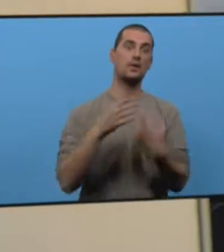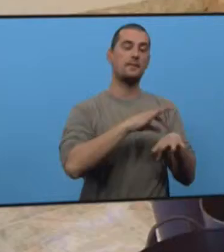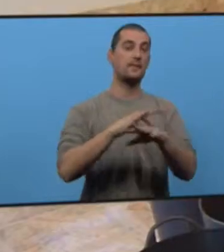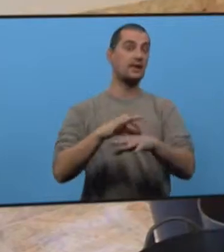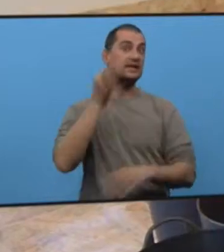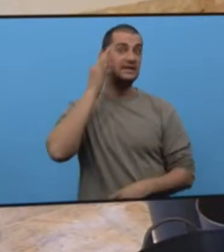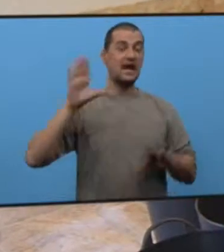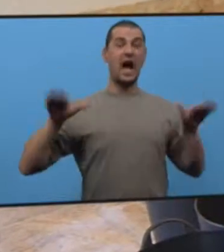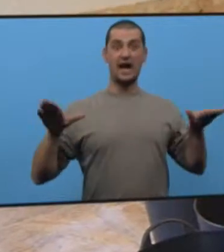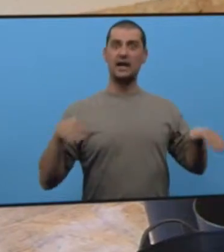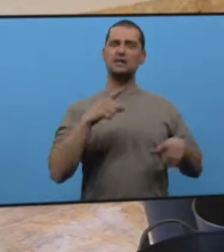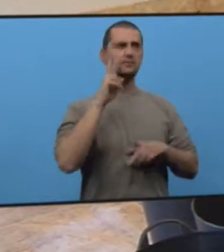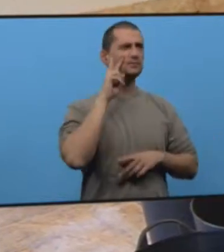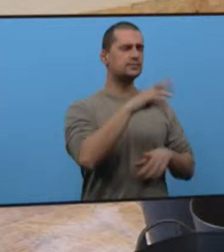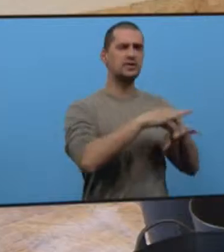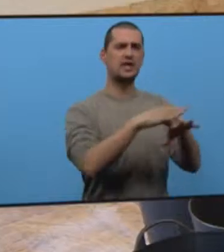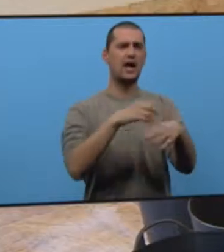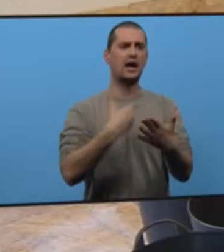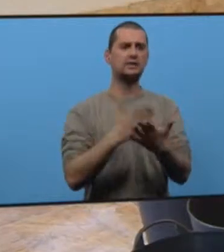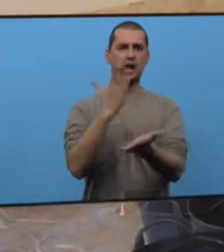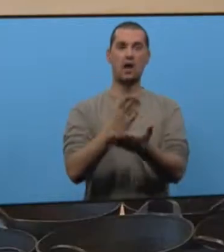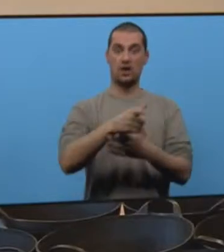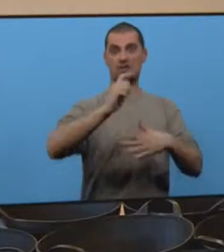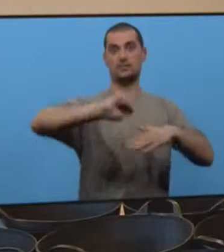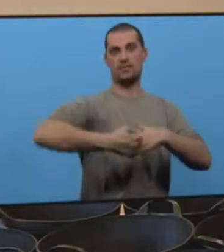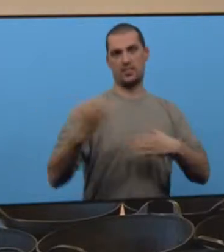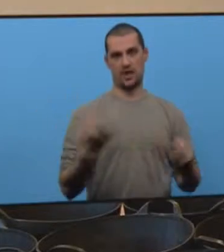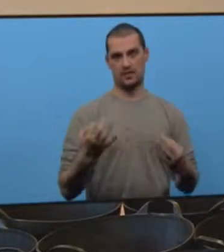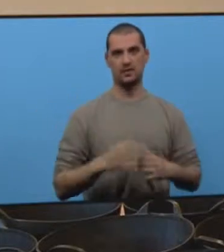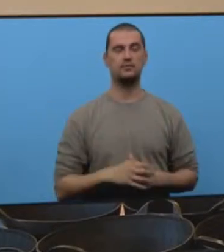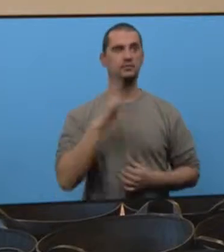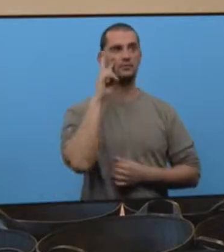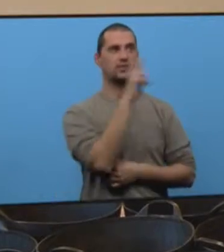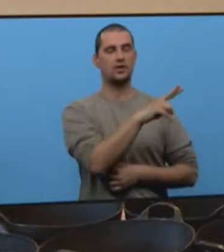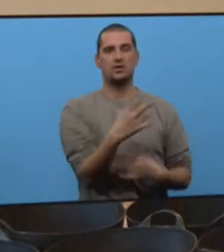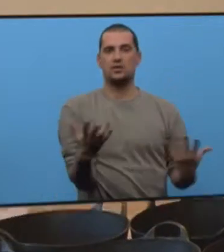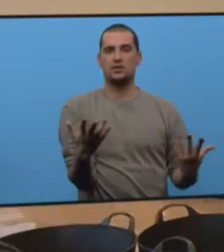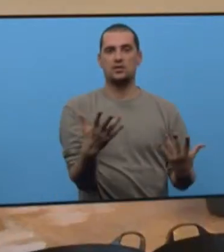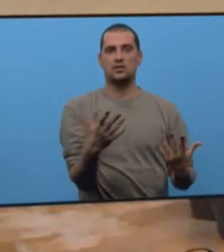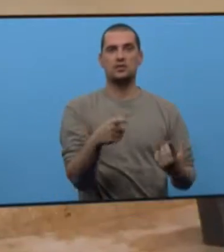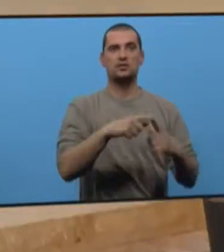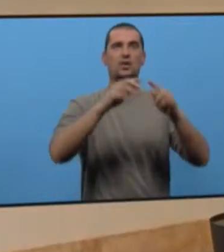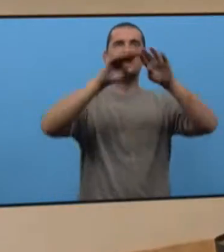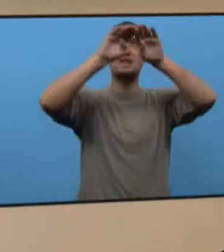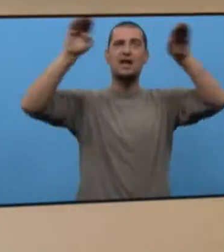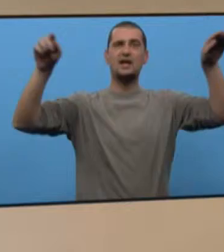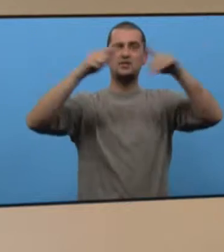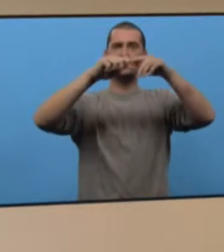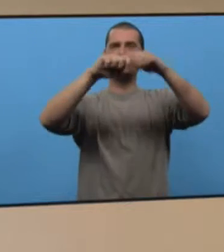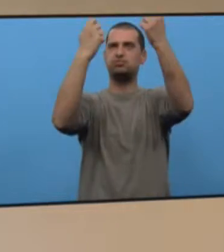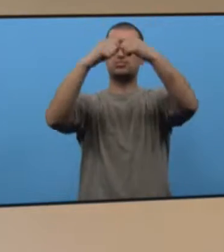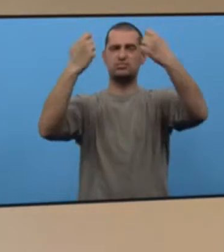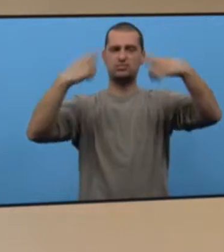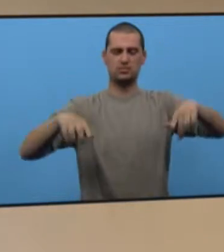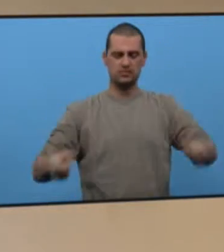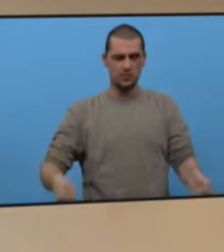Ángeles lévanos a unha das aulas que tivo que ser pechada. Moveres esta, pois, a parte do falso teito, caída, moitas